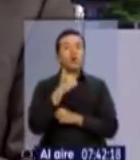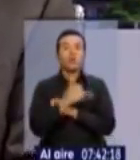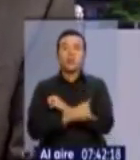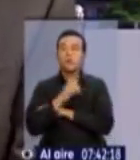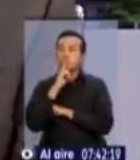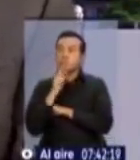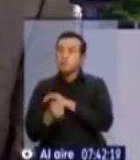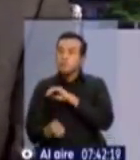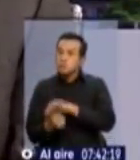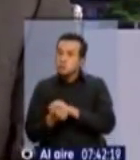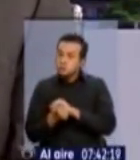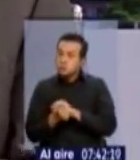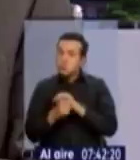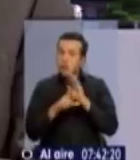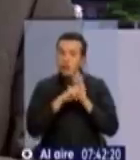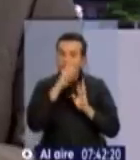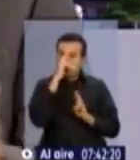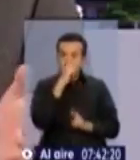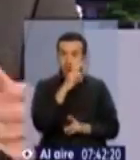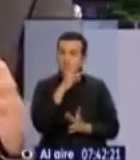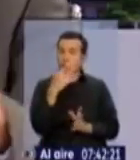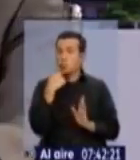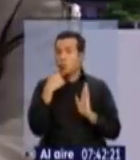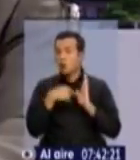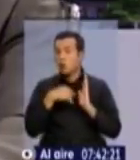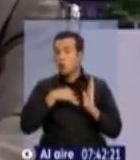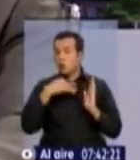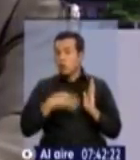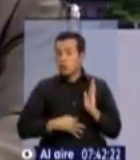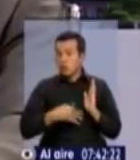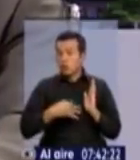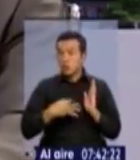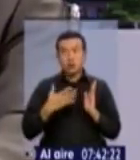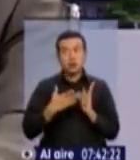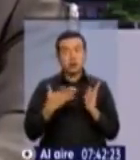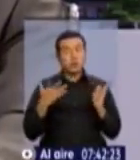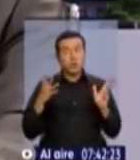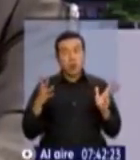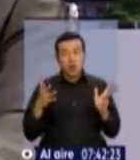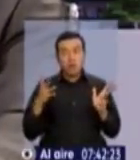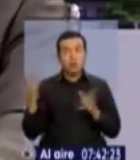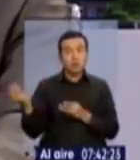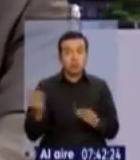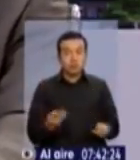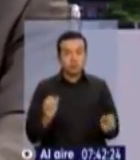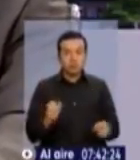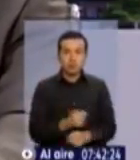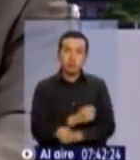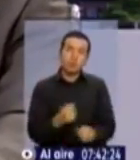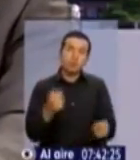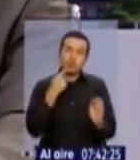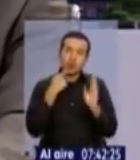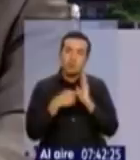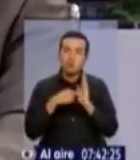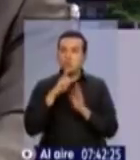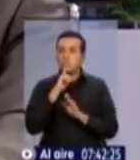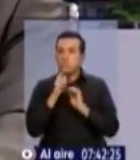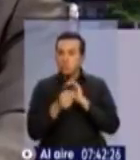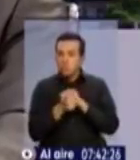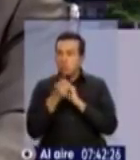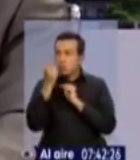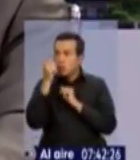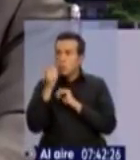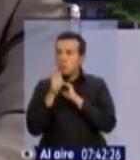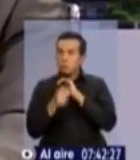fundamentales digamos de la ética y la legalidad del país qué pasa si en eso capitales de blanqueo qué pasa si en esos capitales de